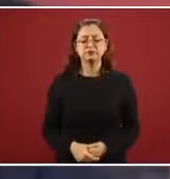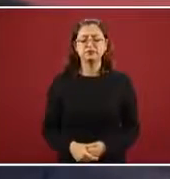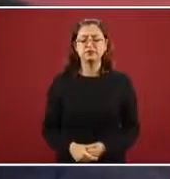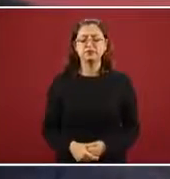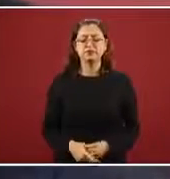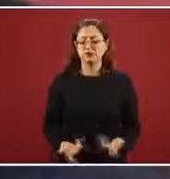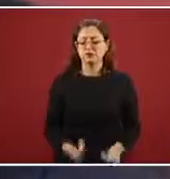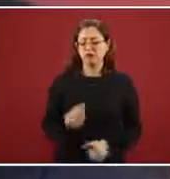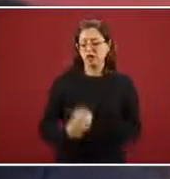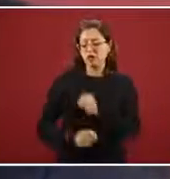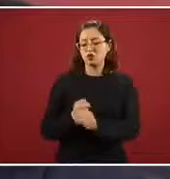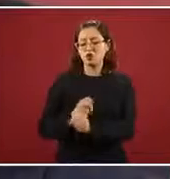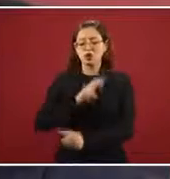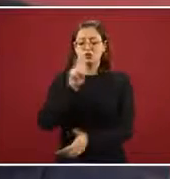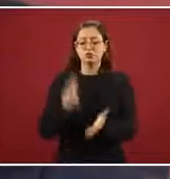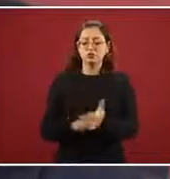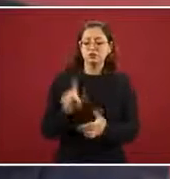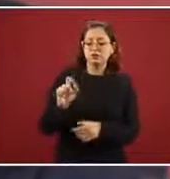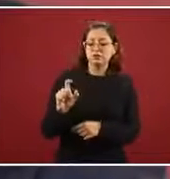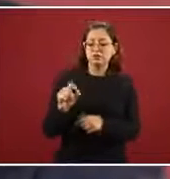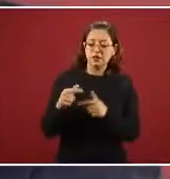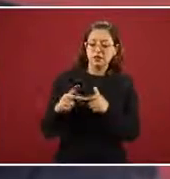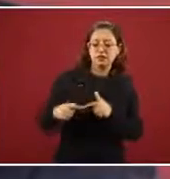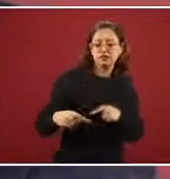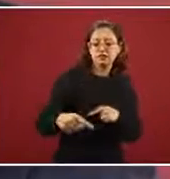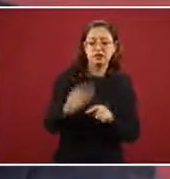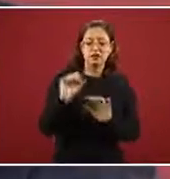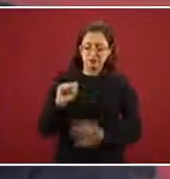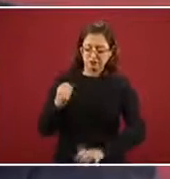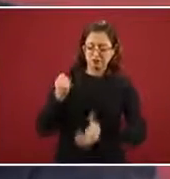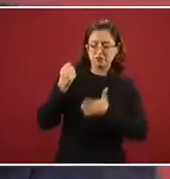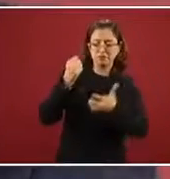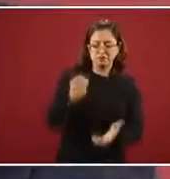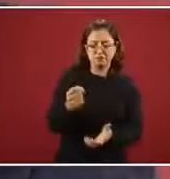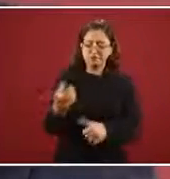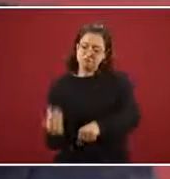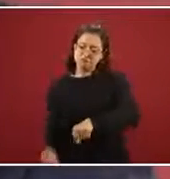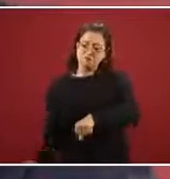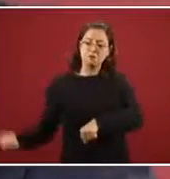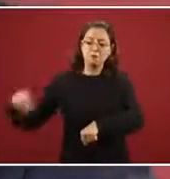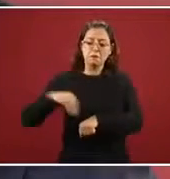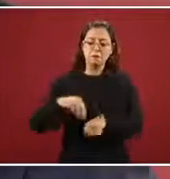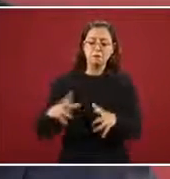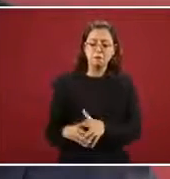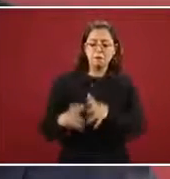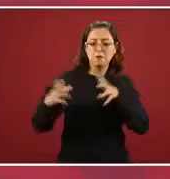de salud en 40,000 millones de pesos.